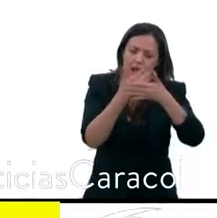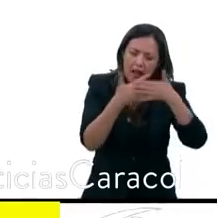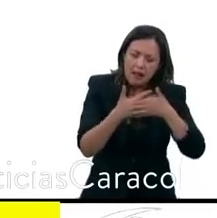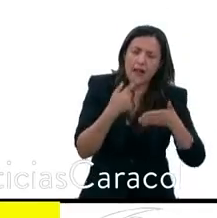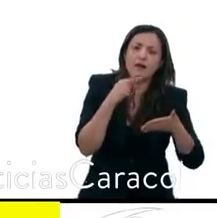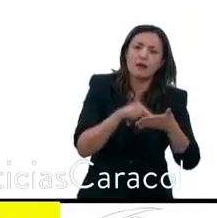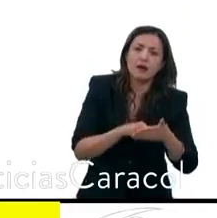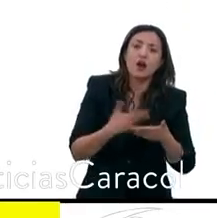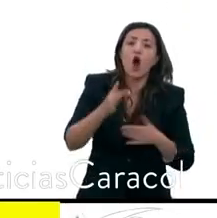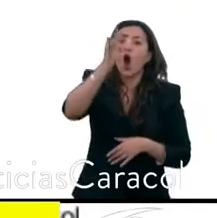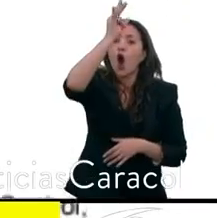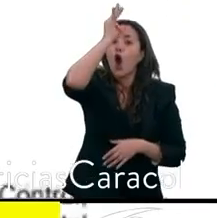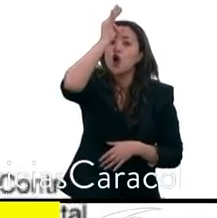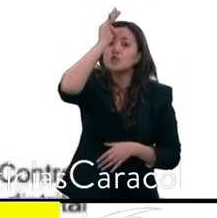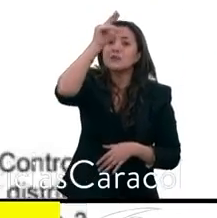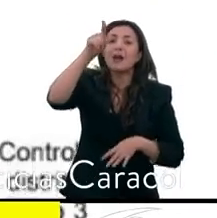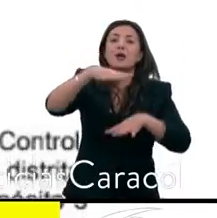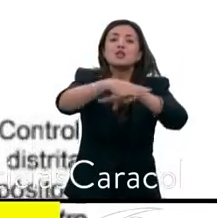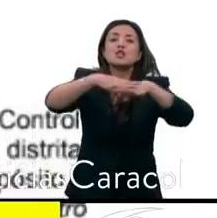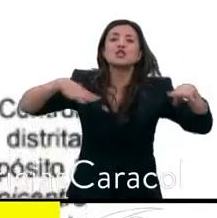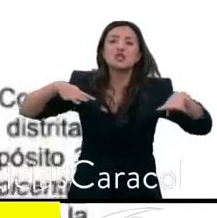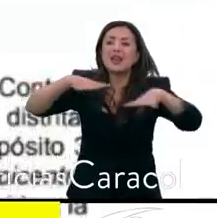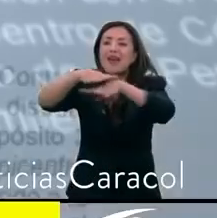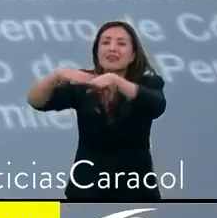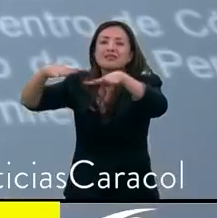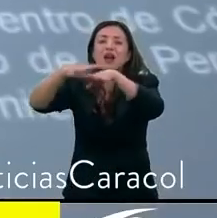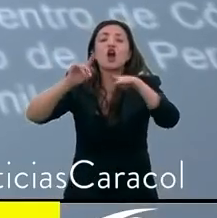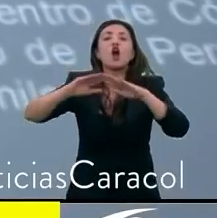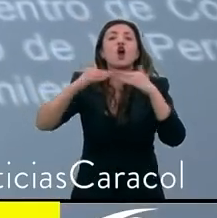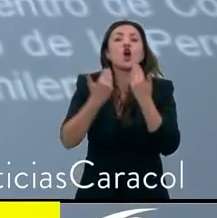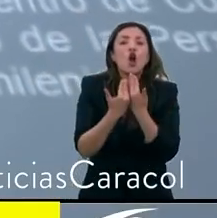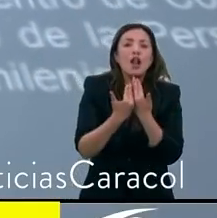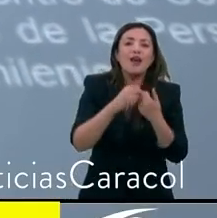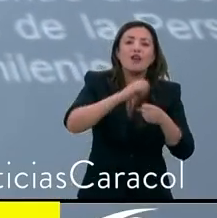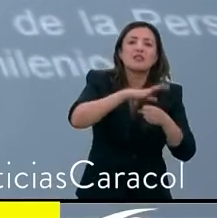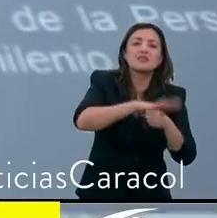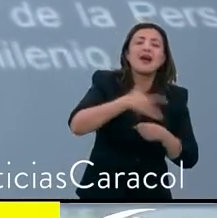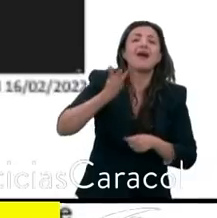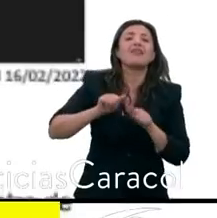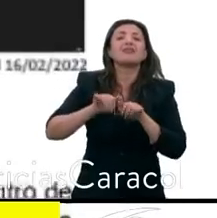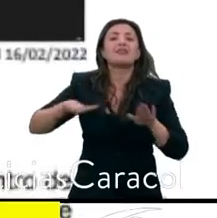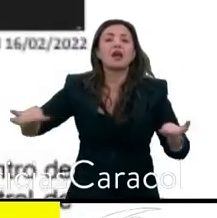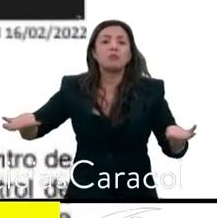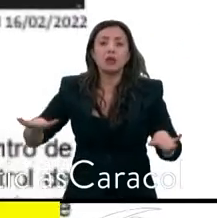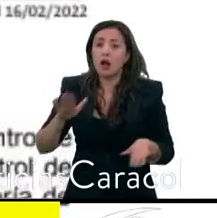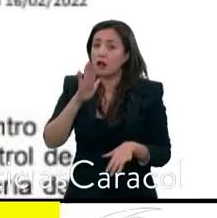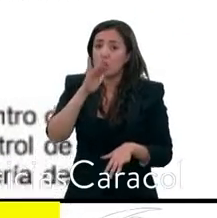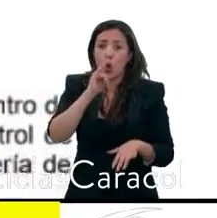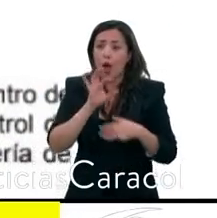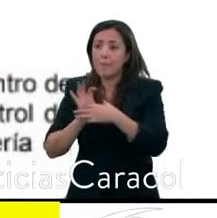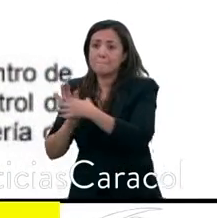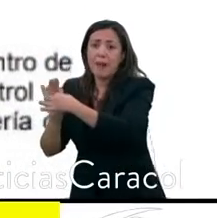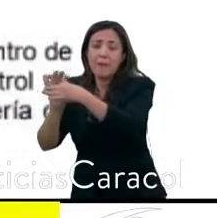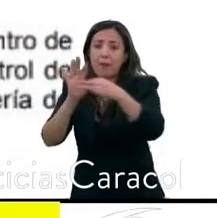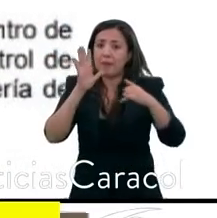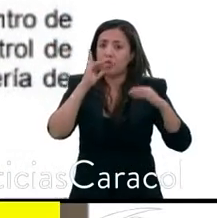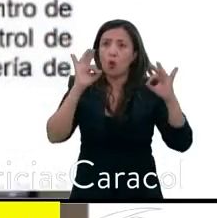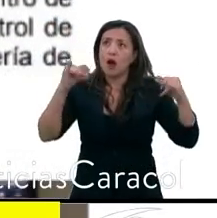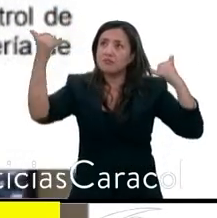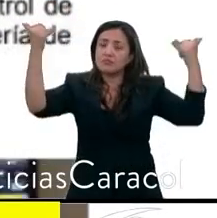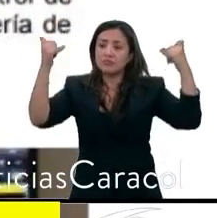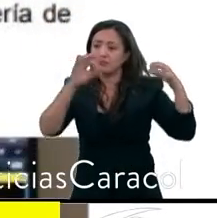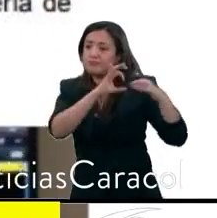hospitales públicos de las subredes algunos colegios distritales y la terminal de transporte no tendrían conectadas sus cámaras con el c4